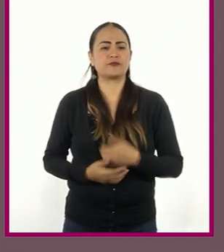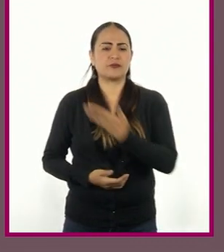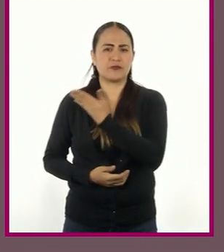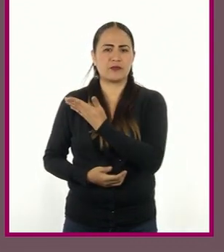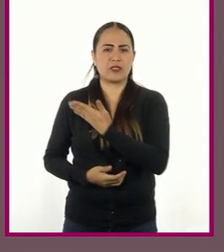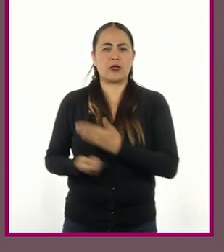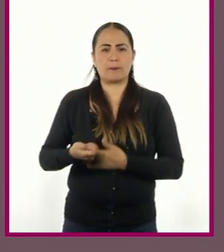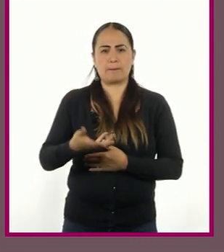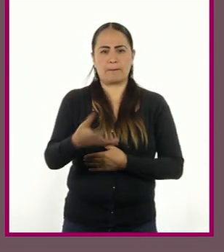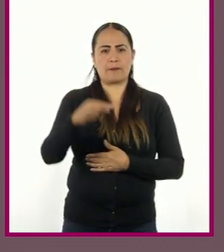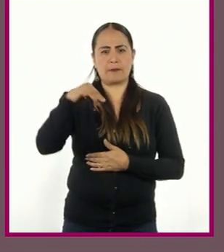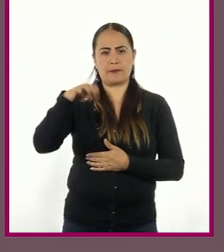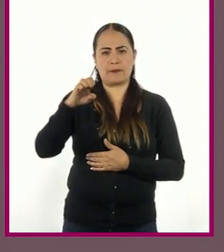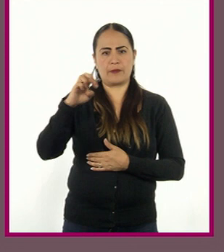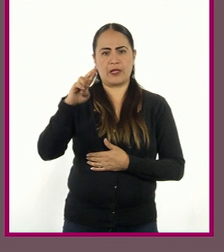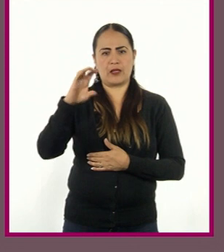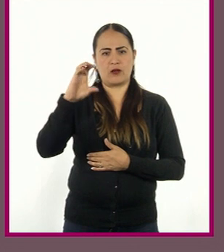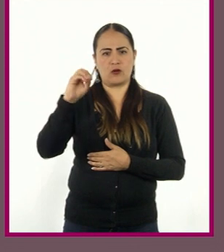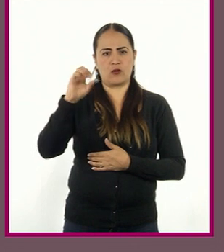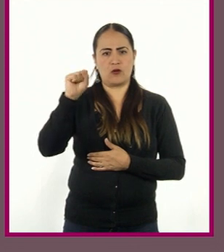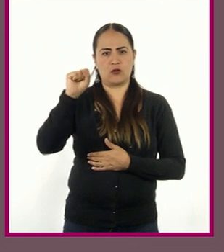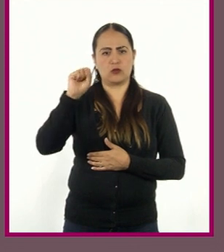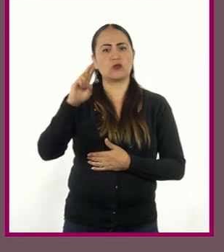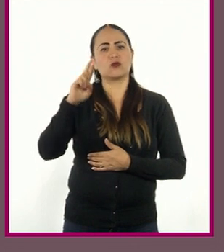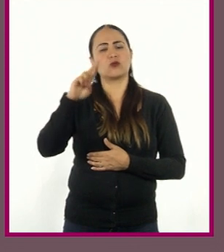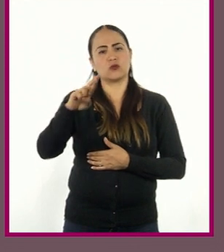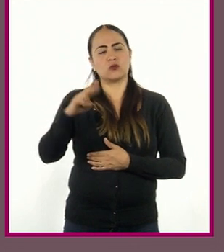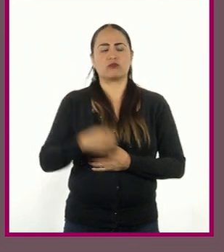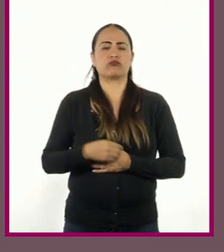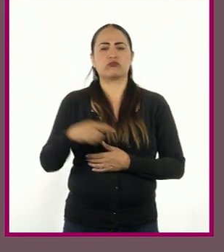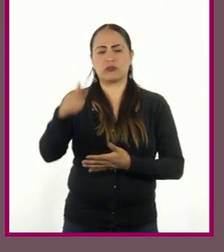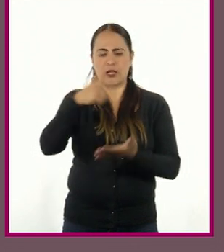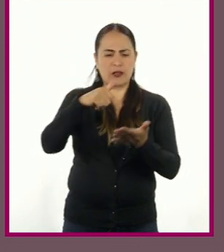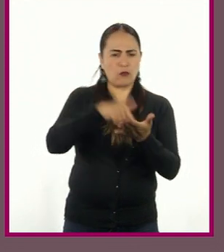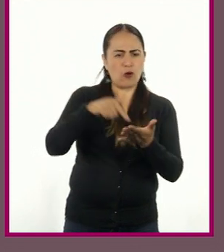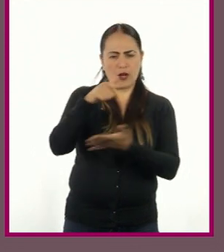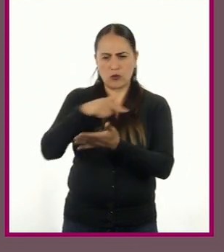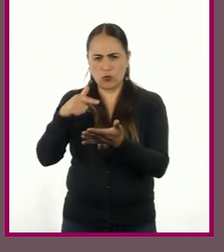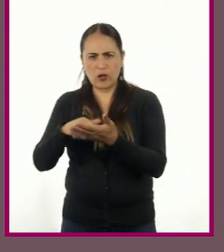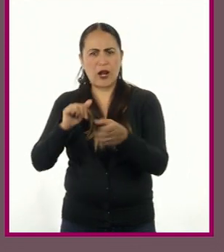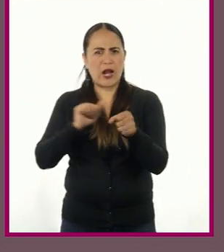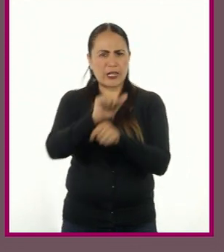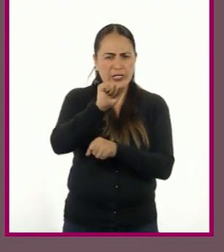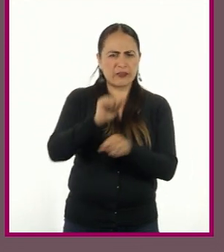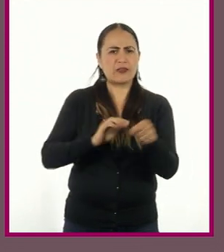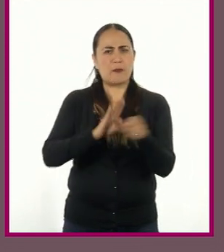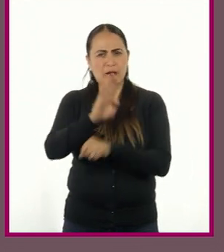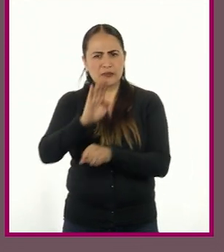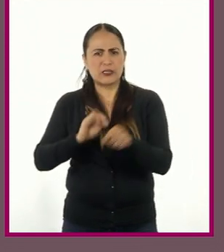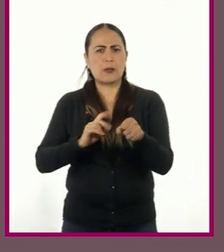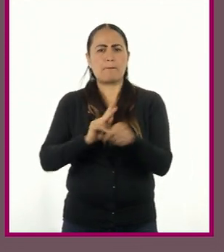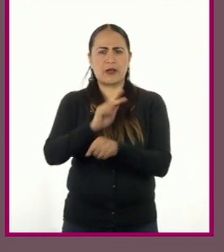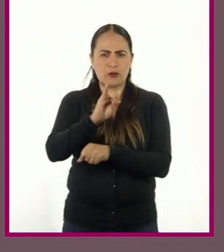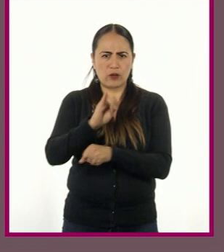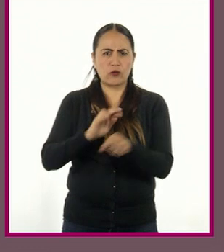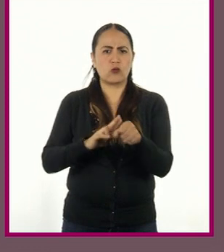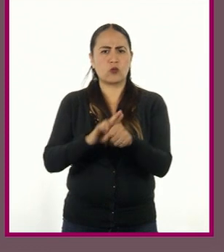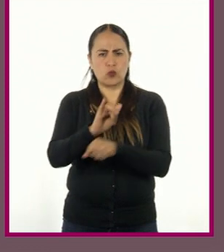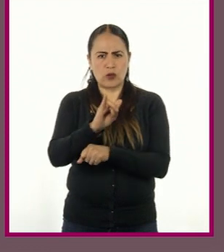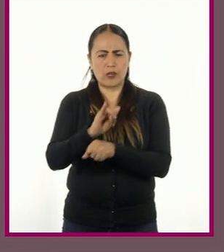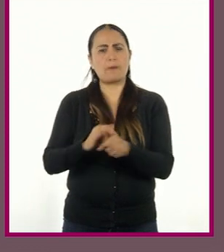Mercosur, con la finalidad de integrar los diferentes mercados sudamericanos, entre ellos Argentina, Brasil, Paraguay, Uruguay y